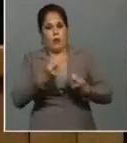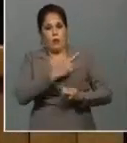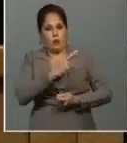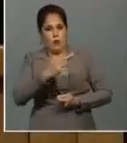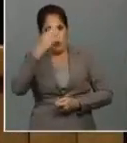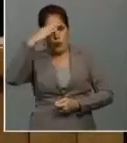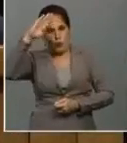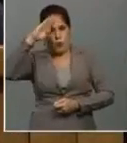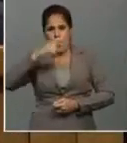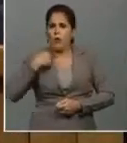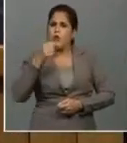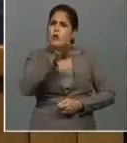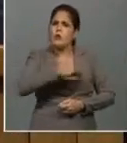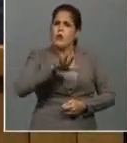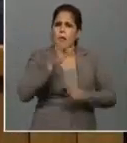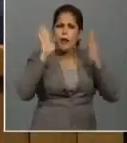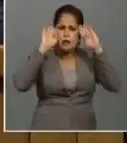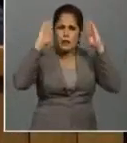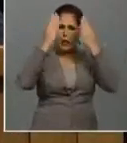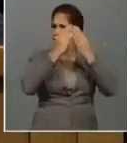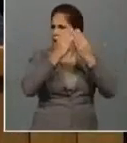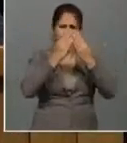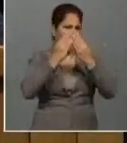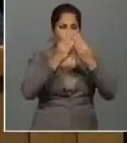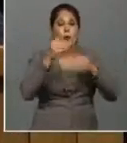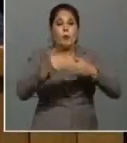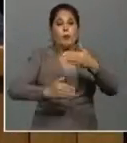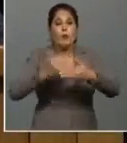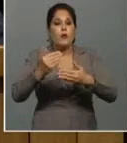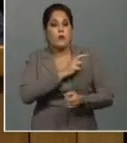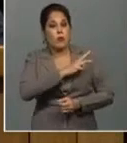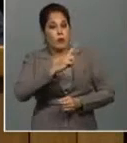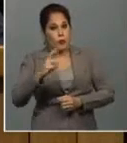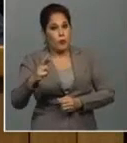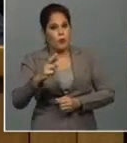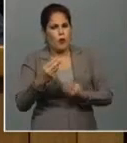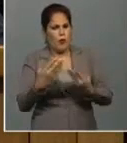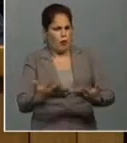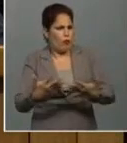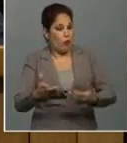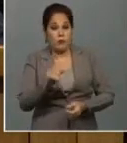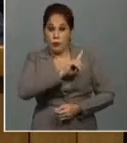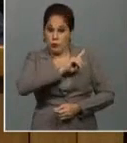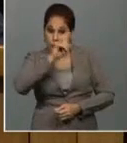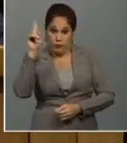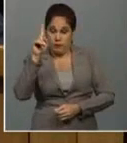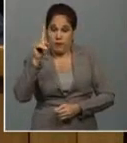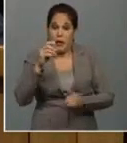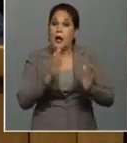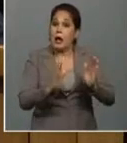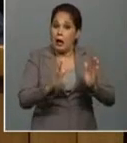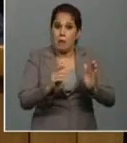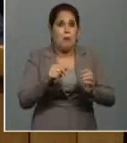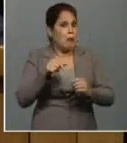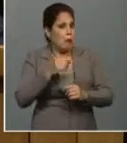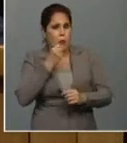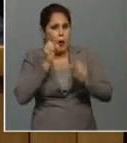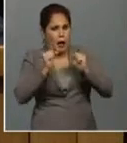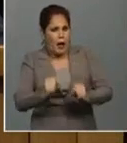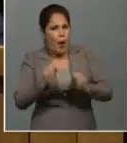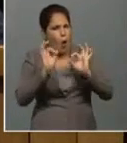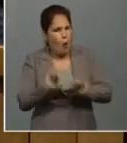no somos una sociedad cerrada ni este es un proceso revolucionario débil desfasado o anquilosado